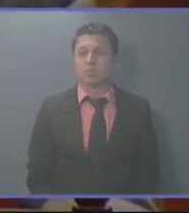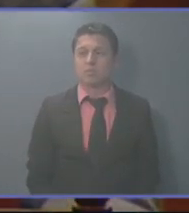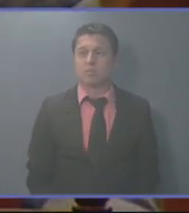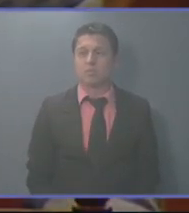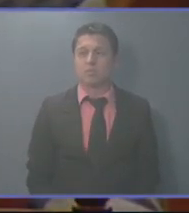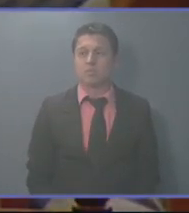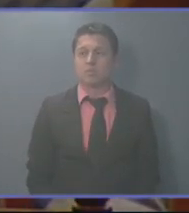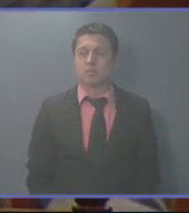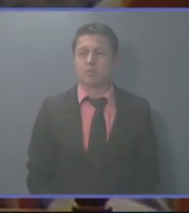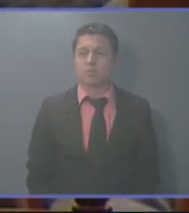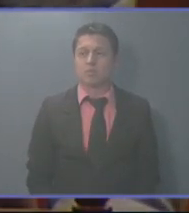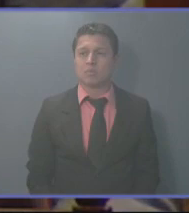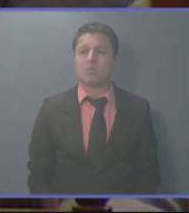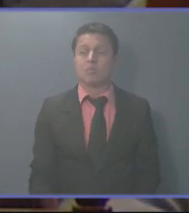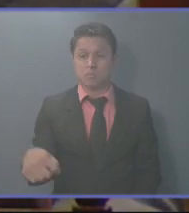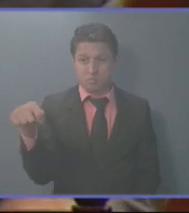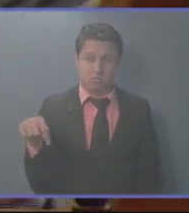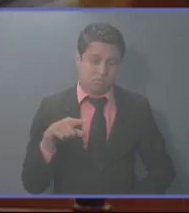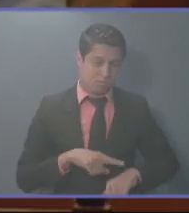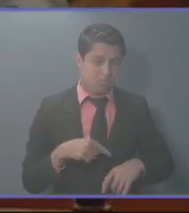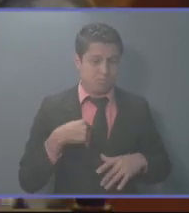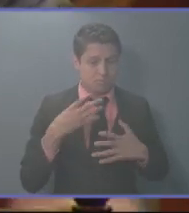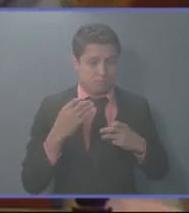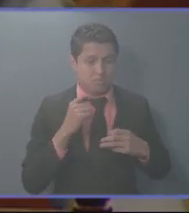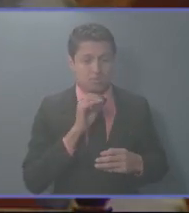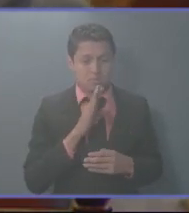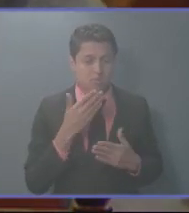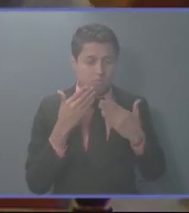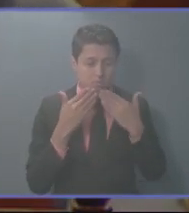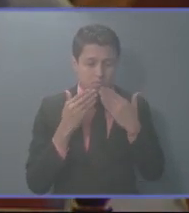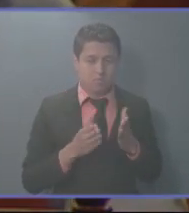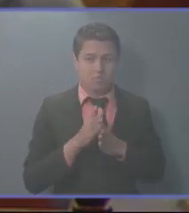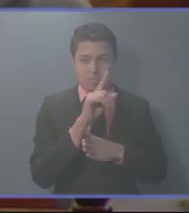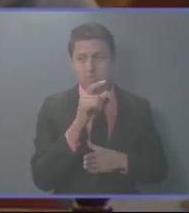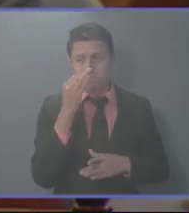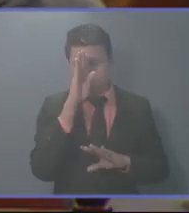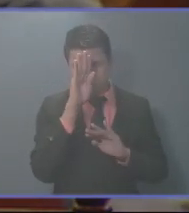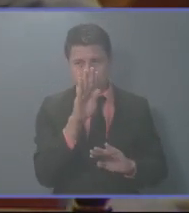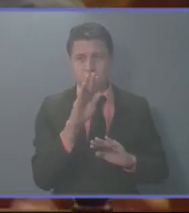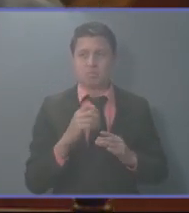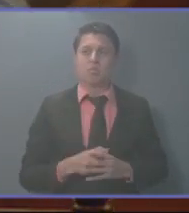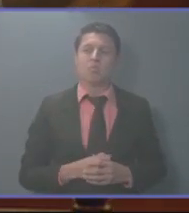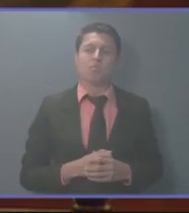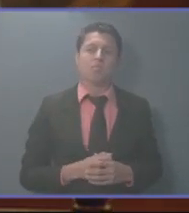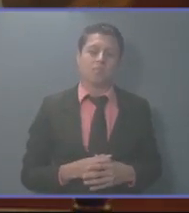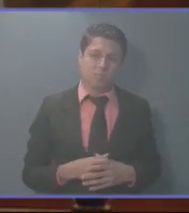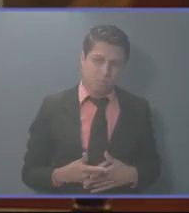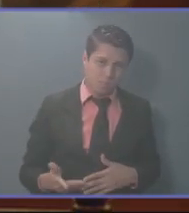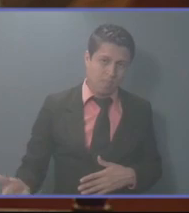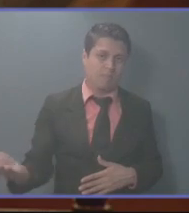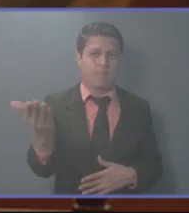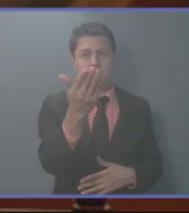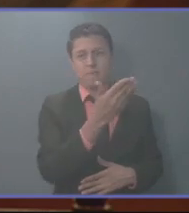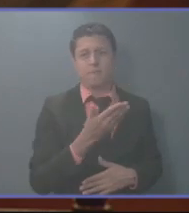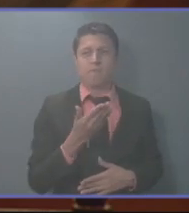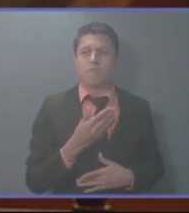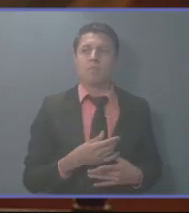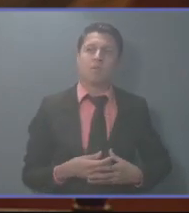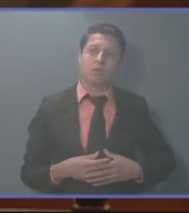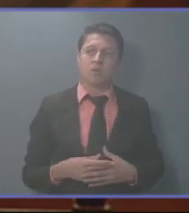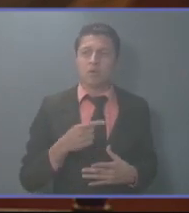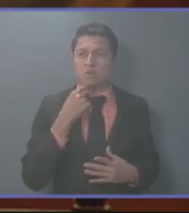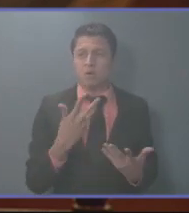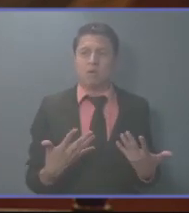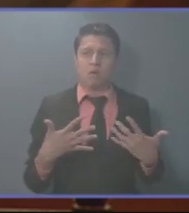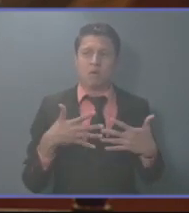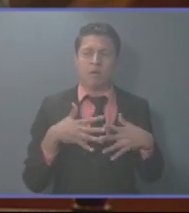Pero esta tarde les quiero decir como institución, a ustedes, los componentes